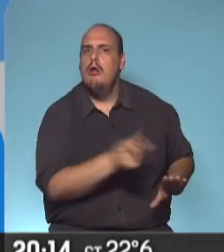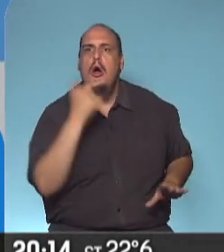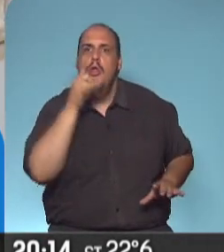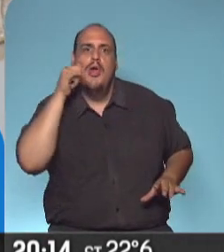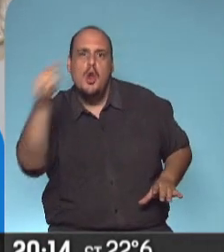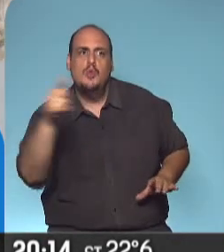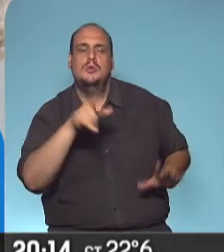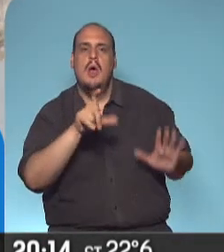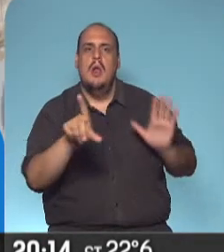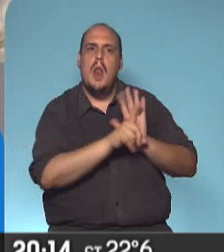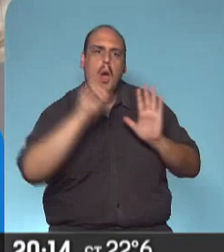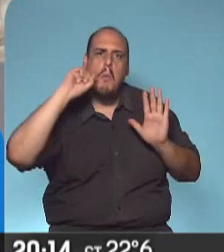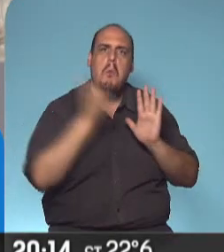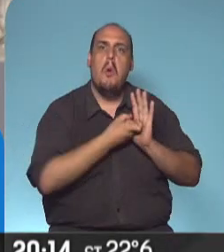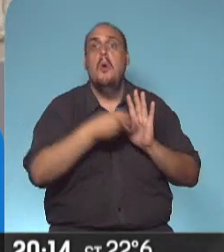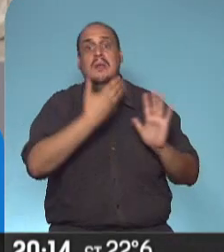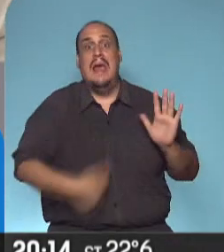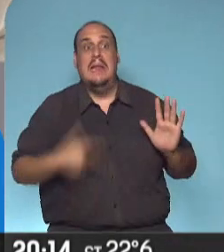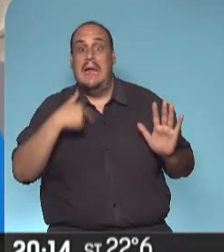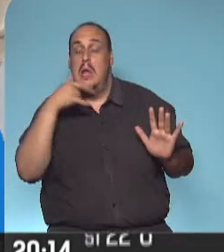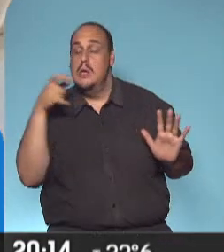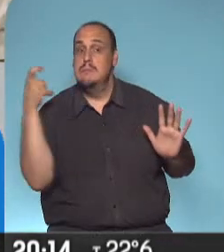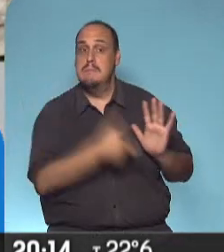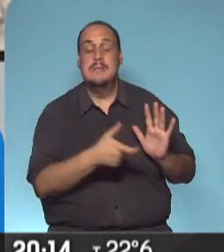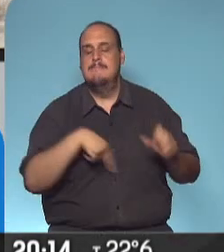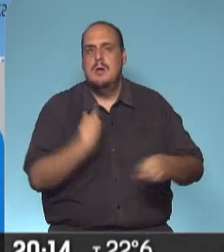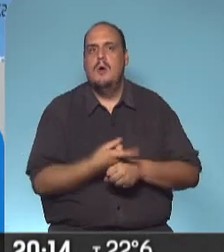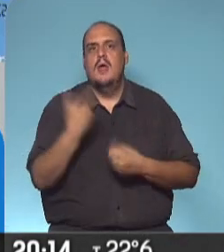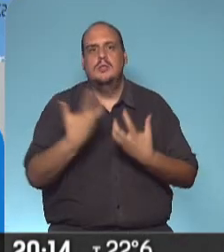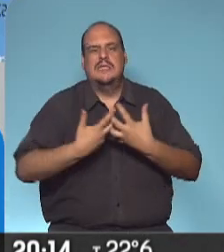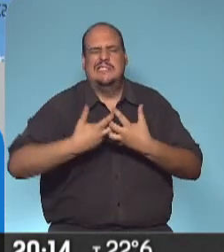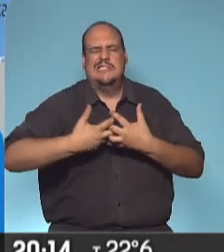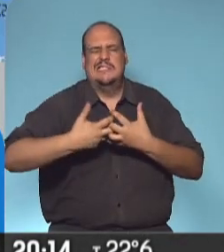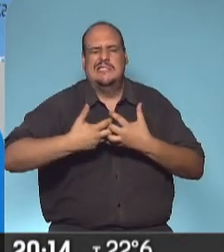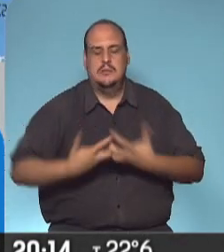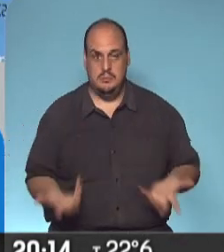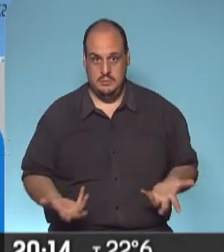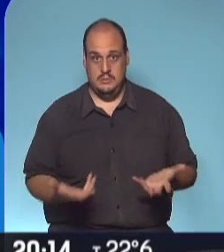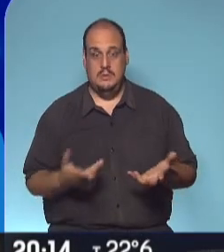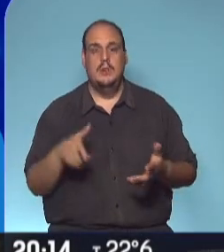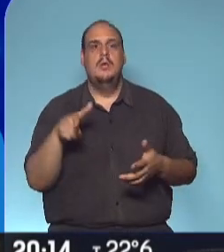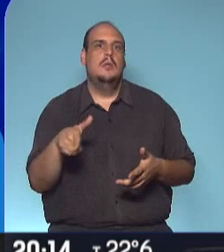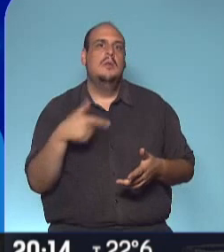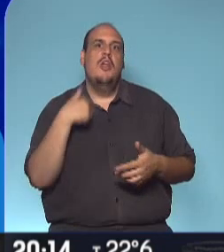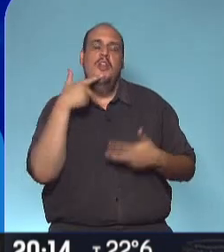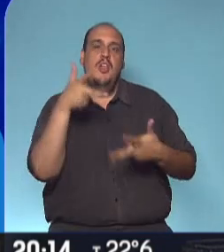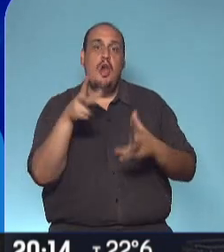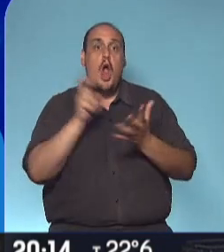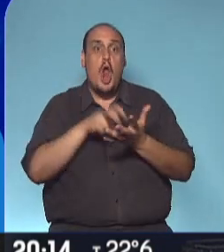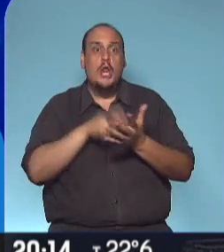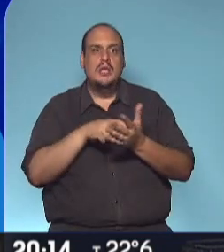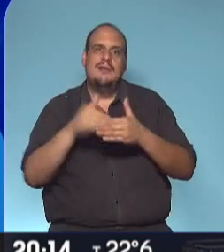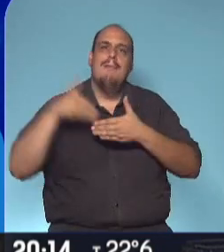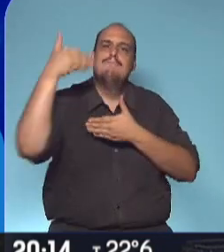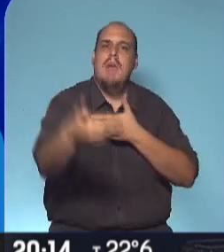viola y no hay respuesta del estado entonces todo se va haciendo un engranaje más trabado ayer decía que no hace falta ir más allá de la noticia de la noticia de